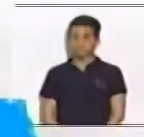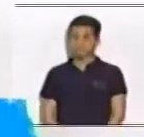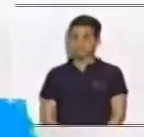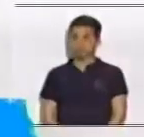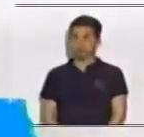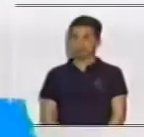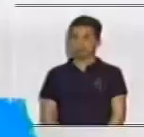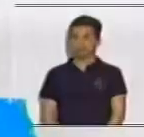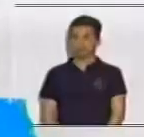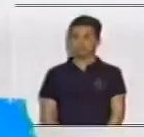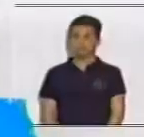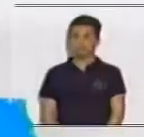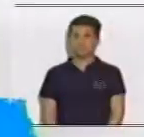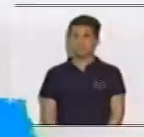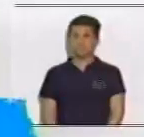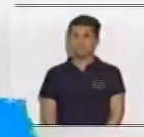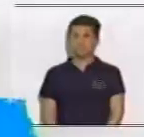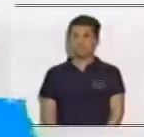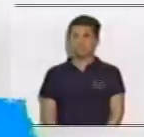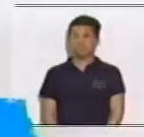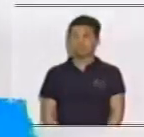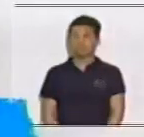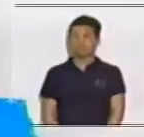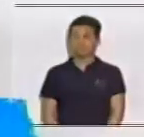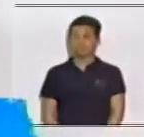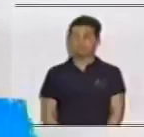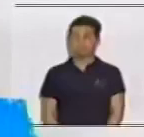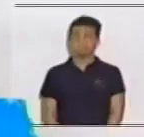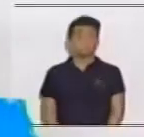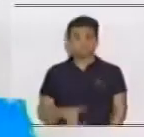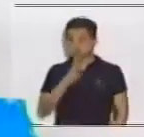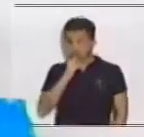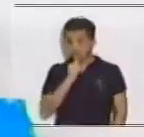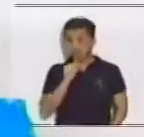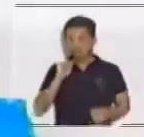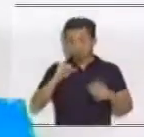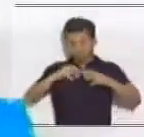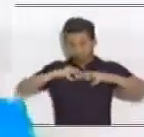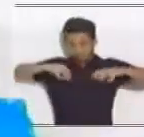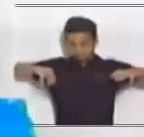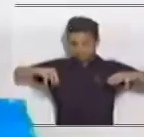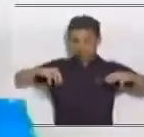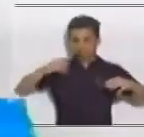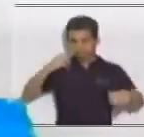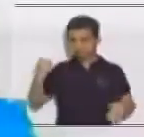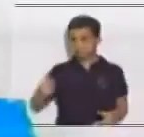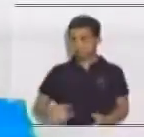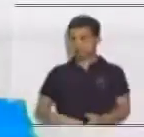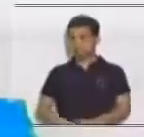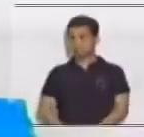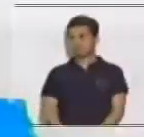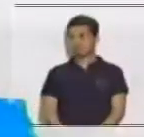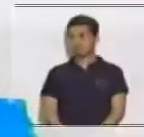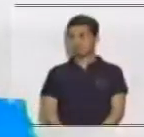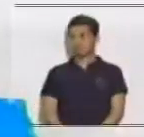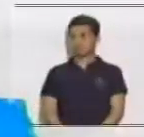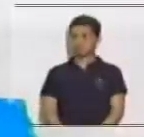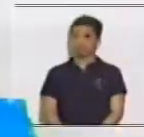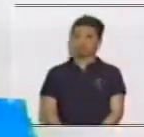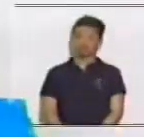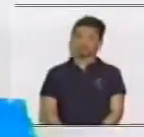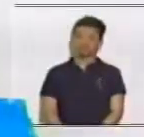¿Cuál de los tres? Si no lo visualizan así, desármenlo. Con su mente, desármenlo.